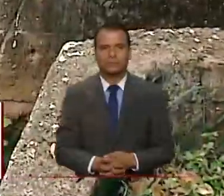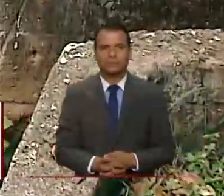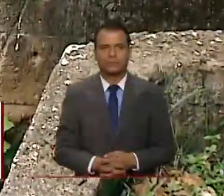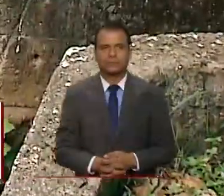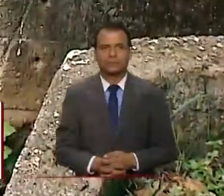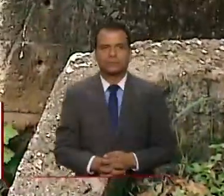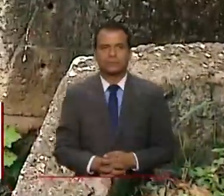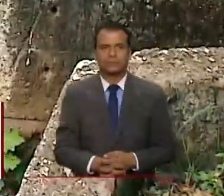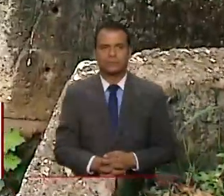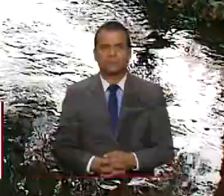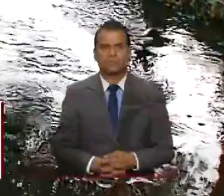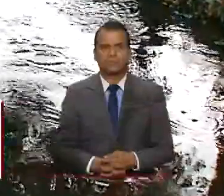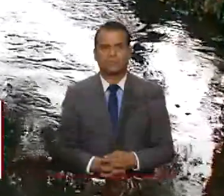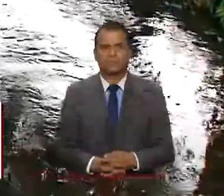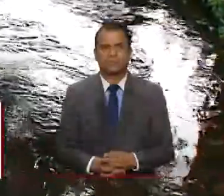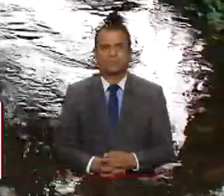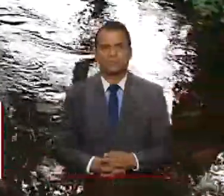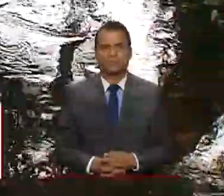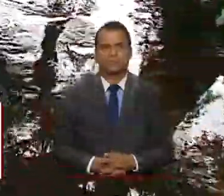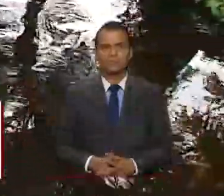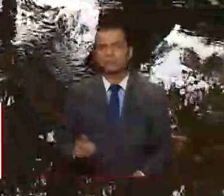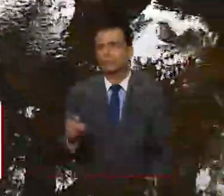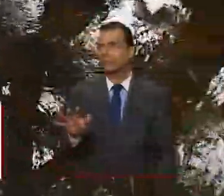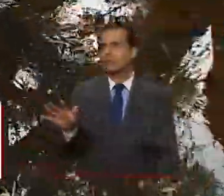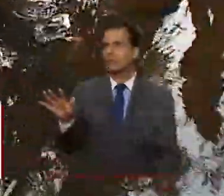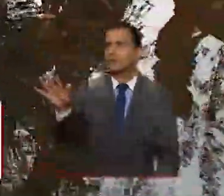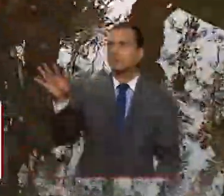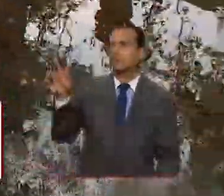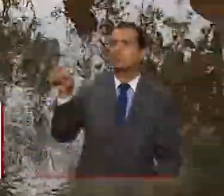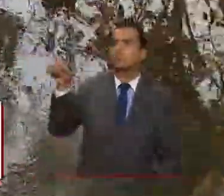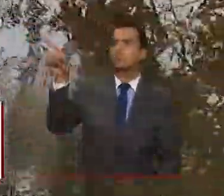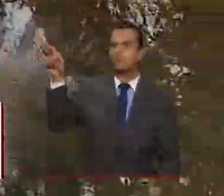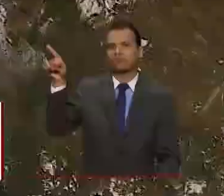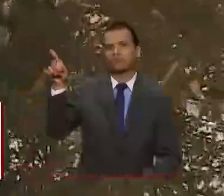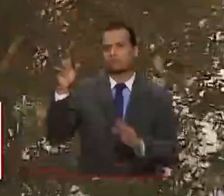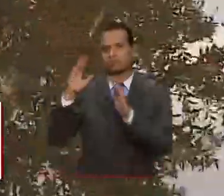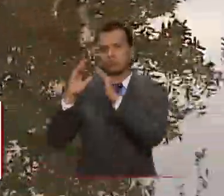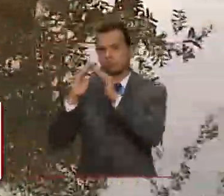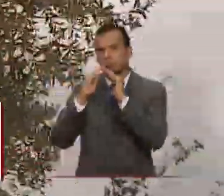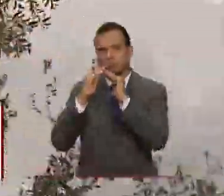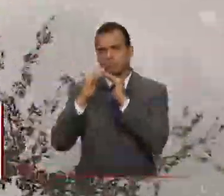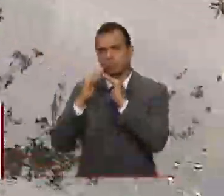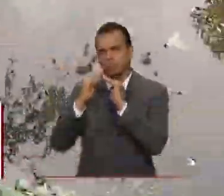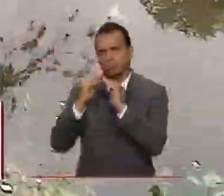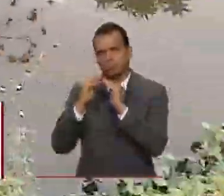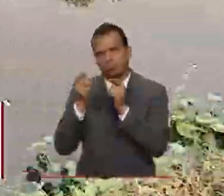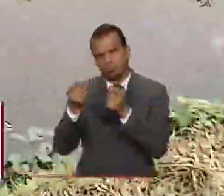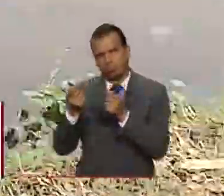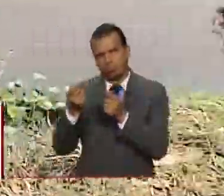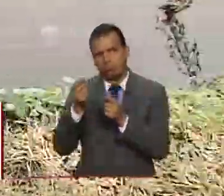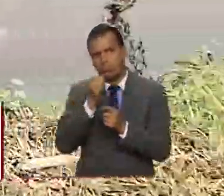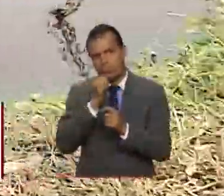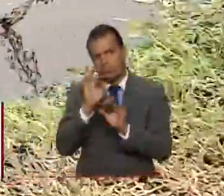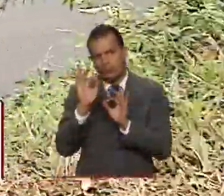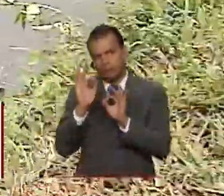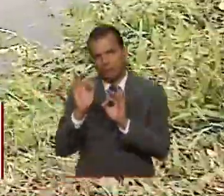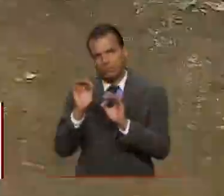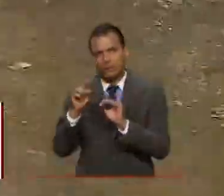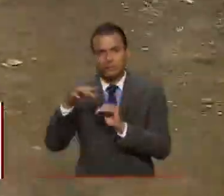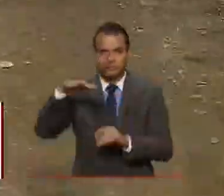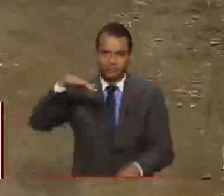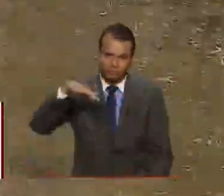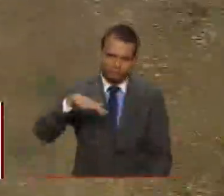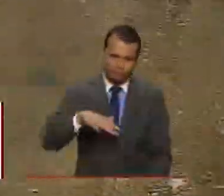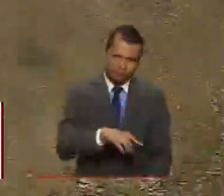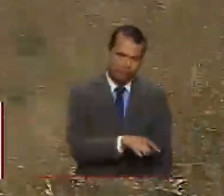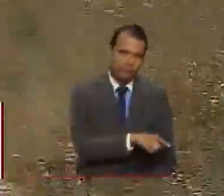Desde la parte alta, pues como hay menos asentamientos humanos, se ve una calidad del agua la cual va cambiando a medida de que se va bajando a la